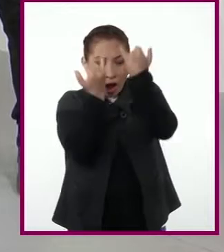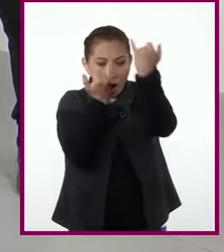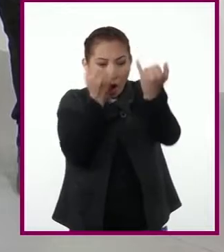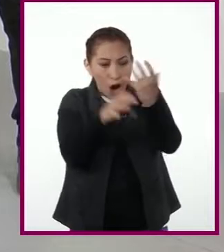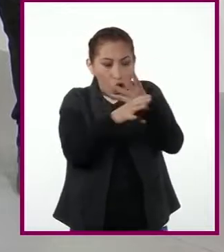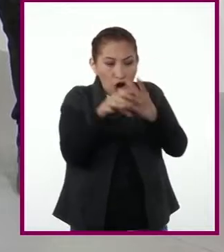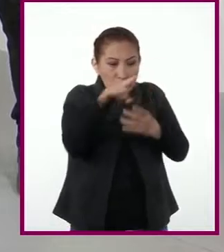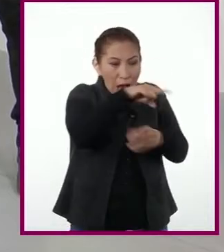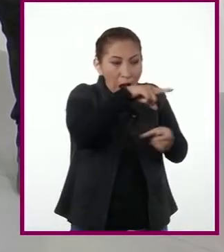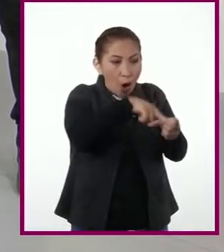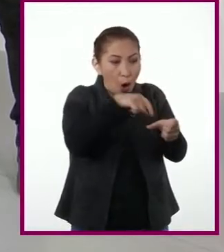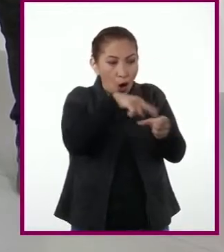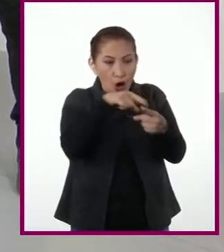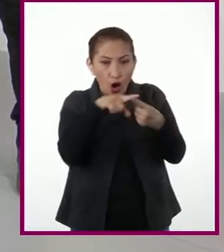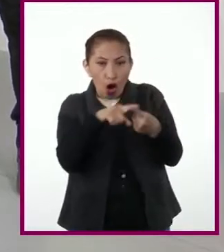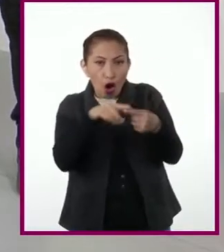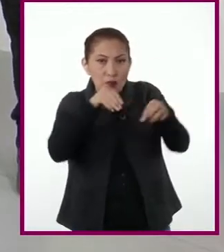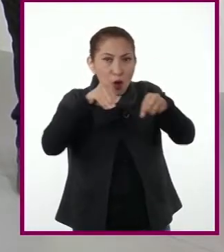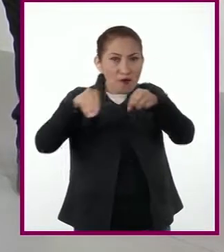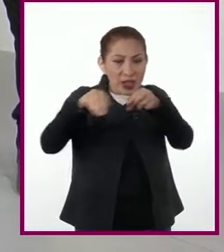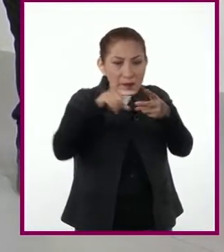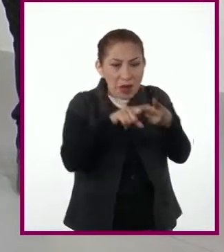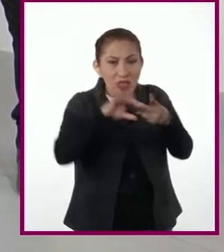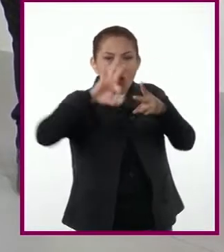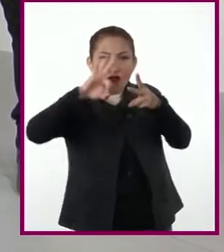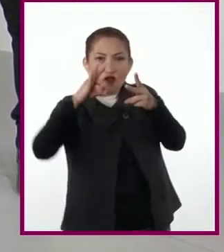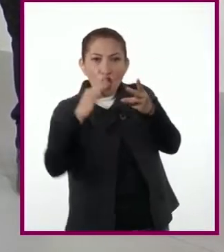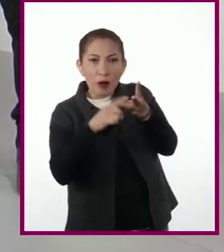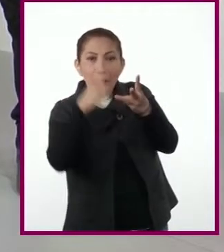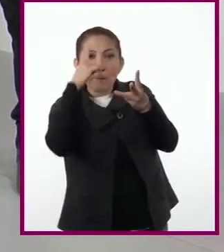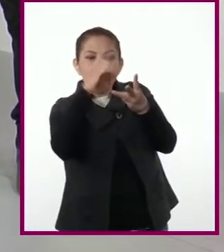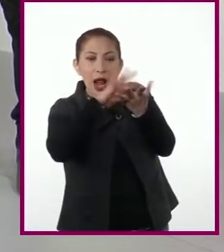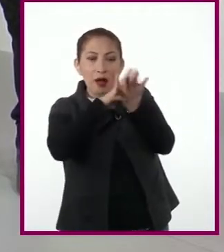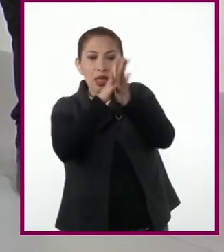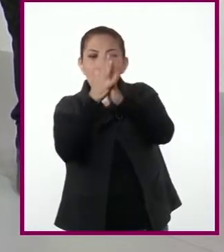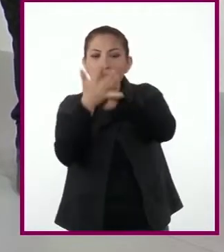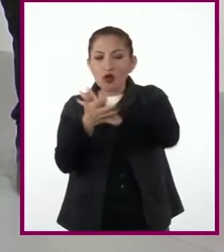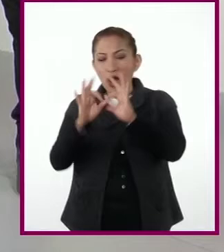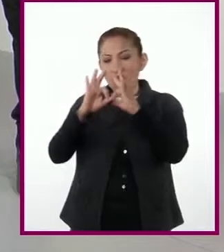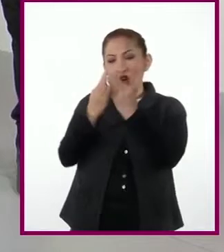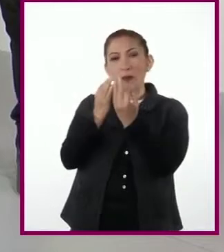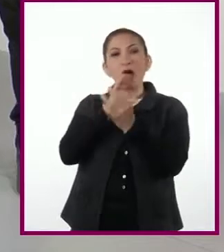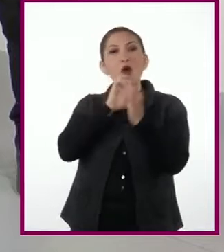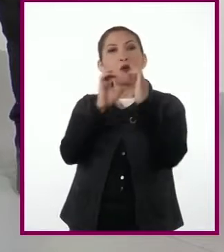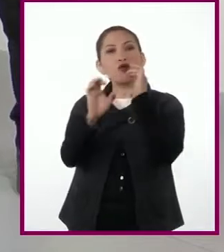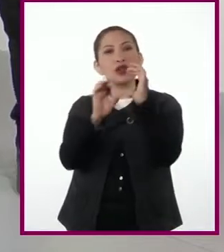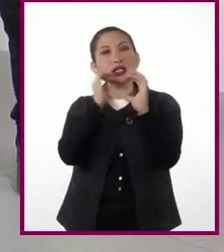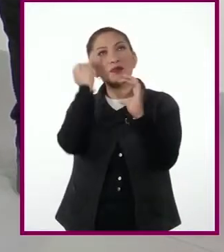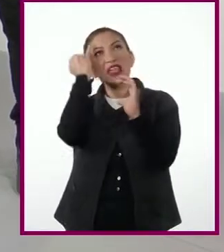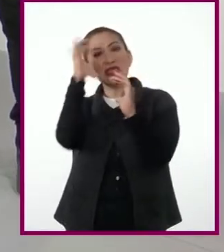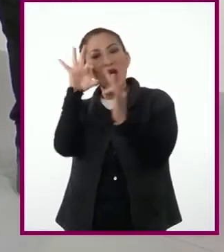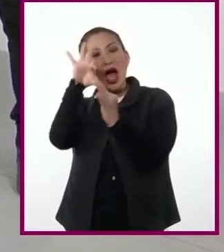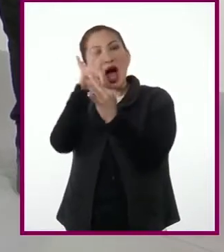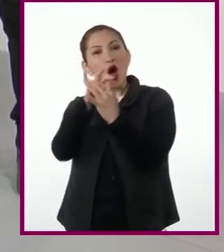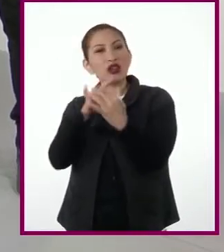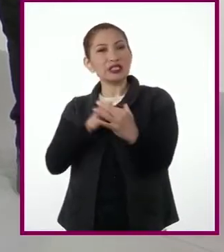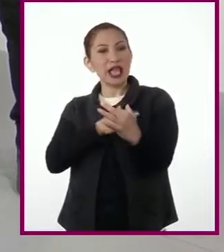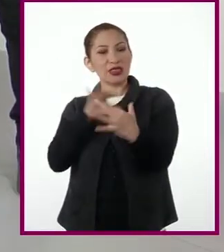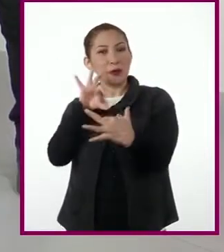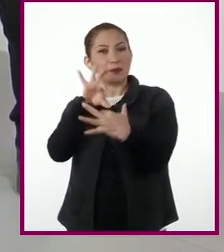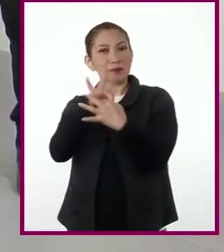elementos como el color, el movimiento, la forma para construir una manera de comunicar una idea o un